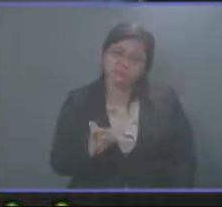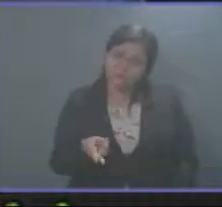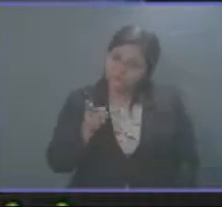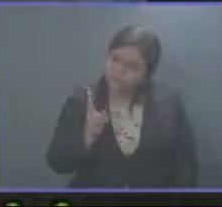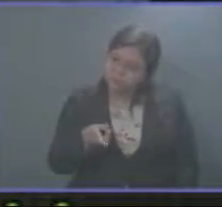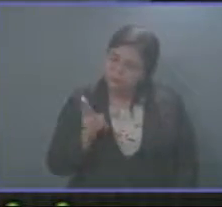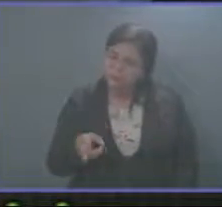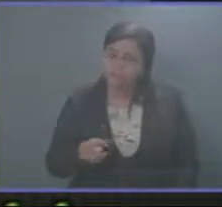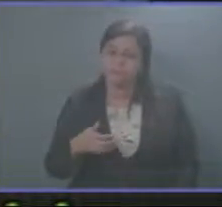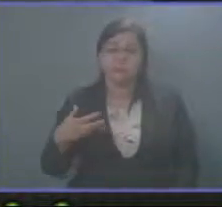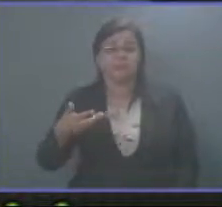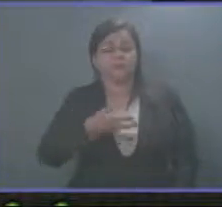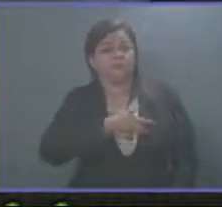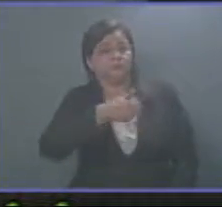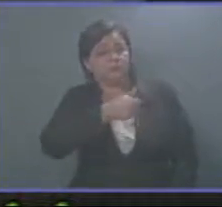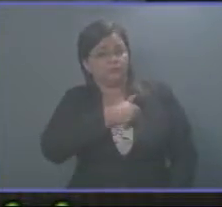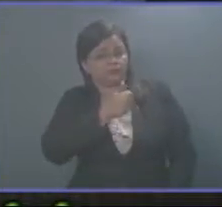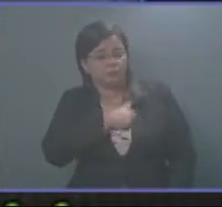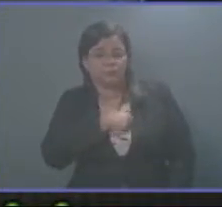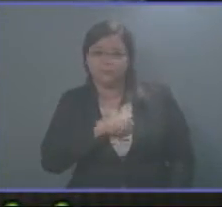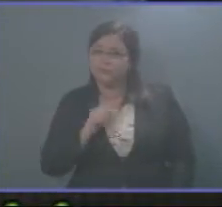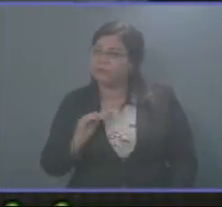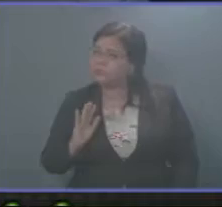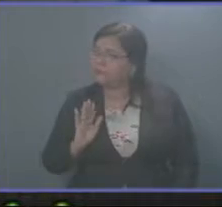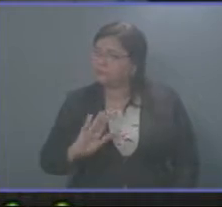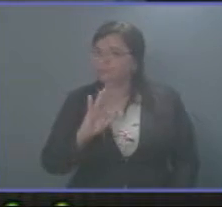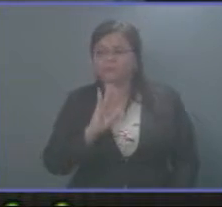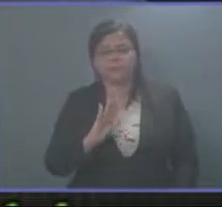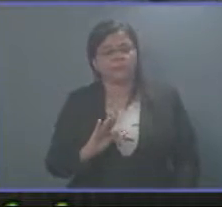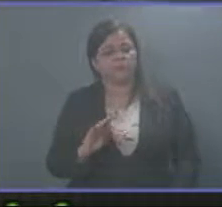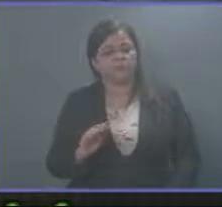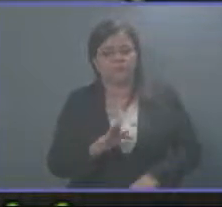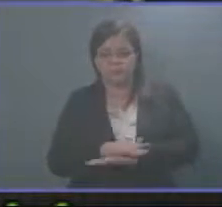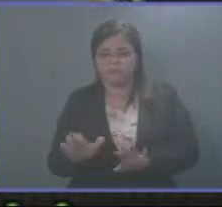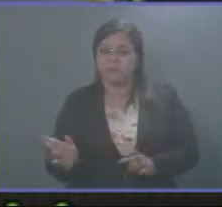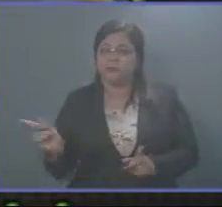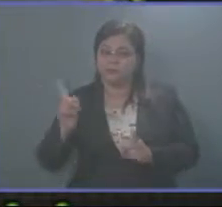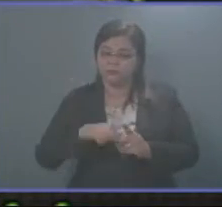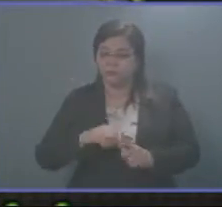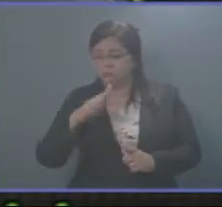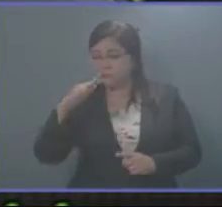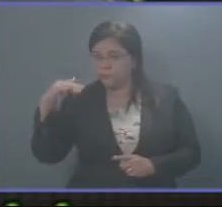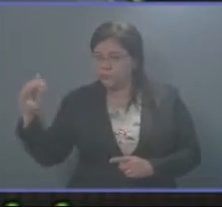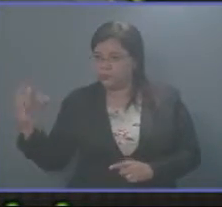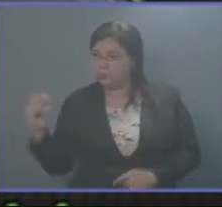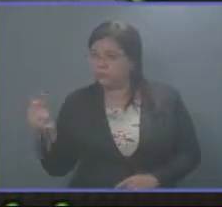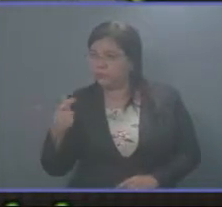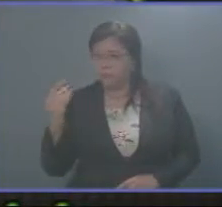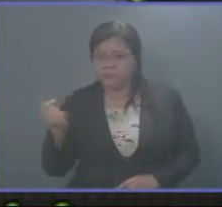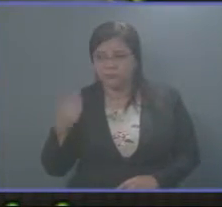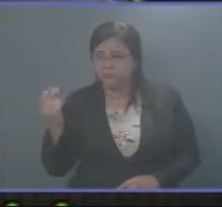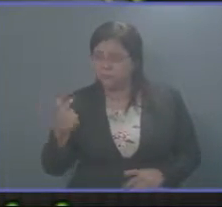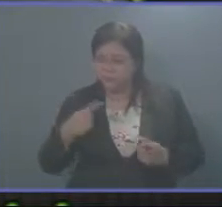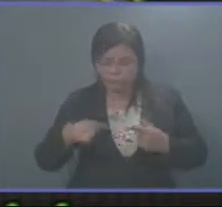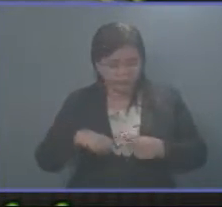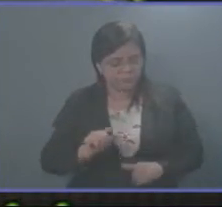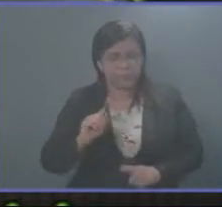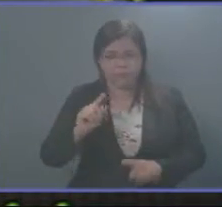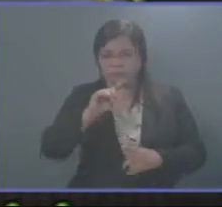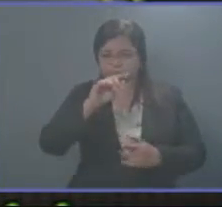la responsabilidad jamás aparece mientras el país de manera acelerada sigue deteriorando su medio